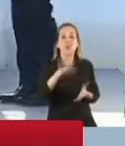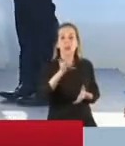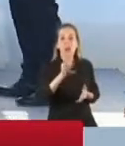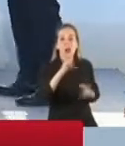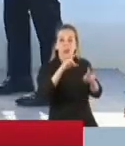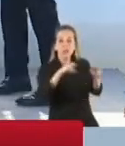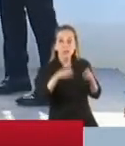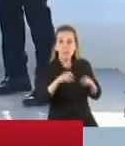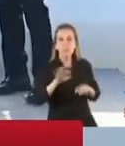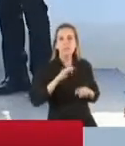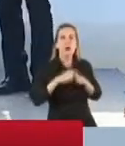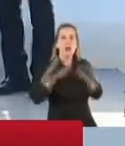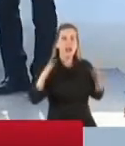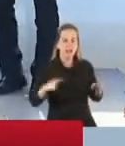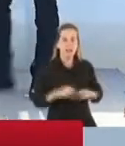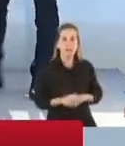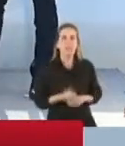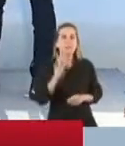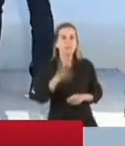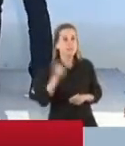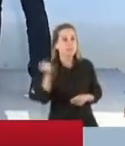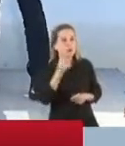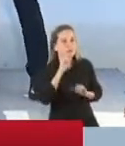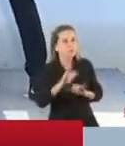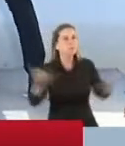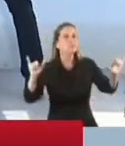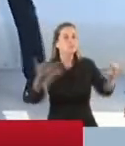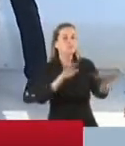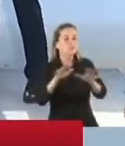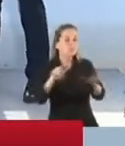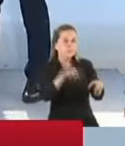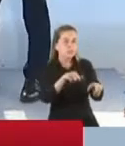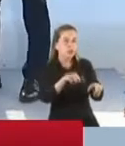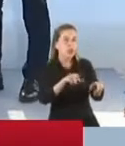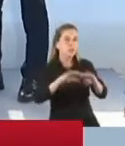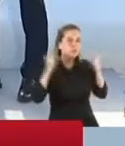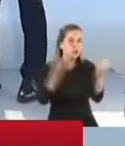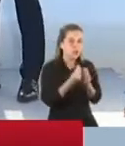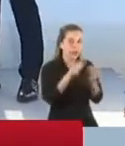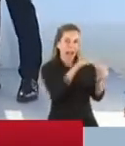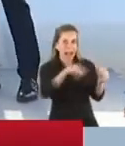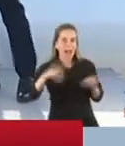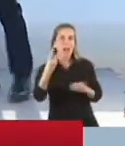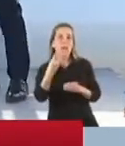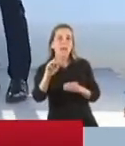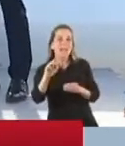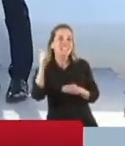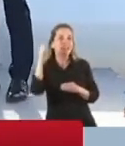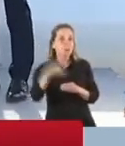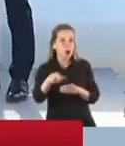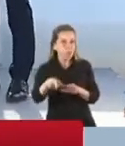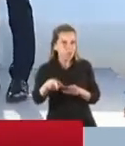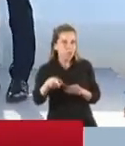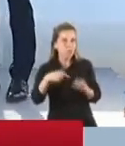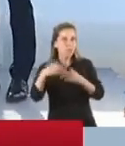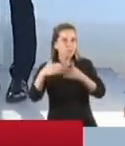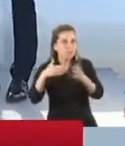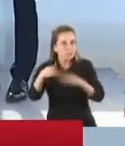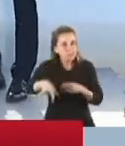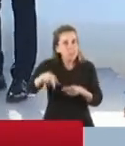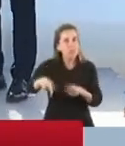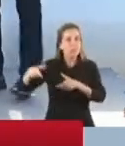a las trompadas, estaban incendiando todo y no tenían candidato a presidente. Sí, y ahora usaron esto